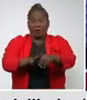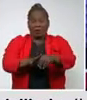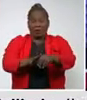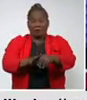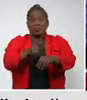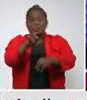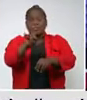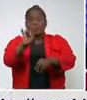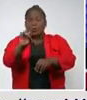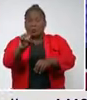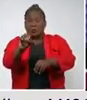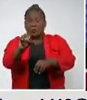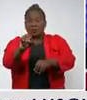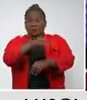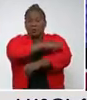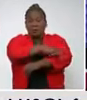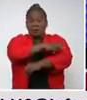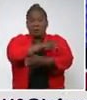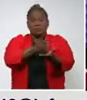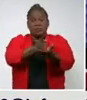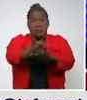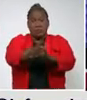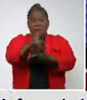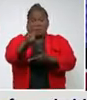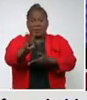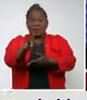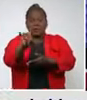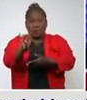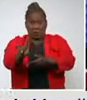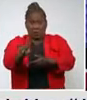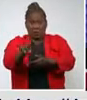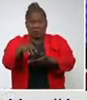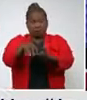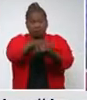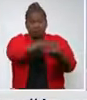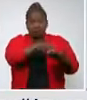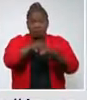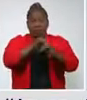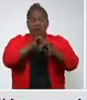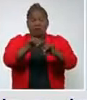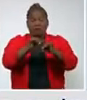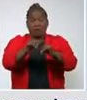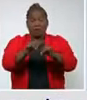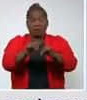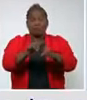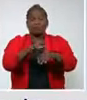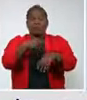190 países y 29 territorios informando casos de COVID. Ayer